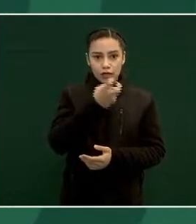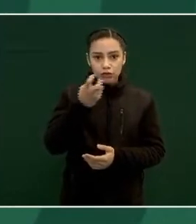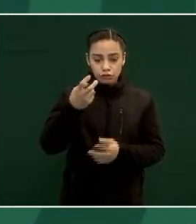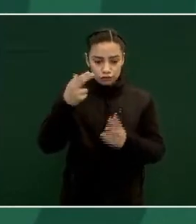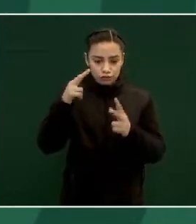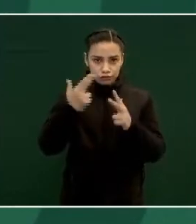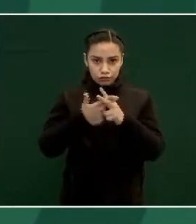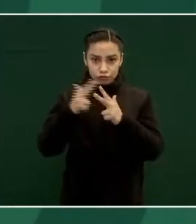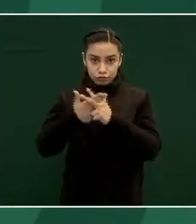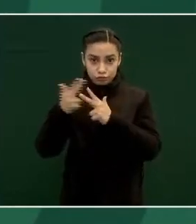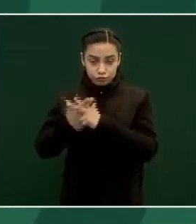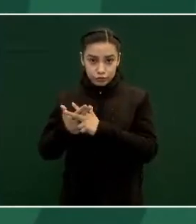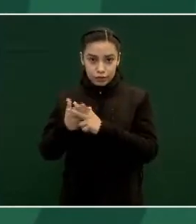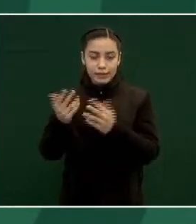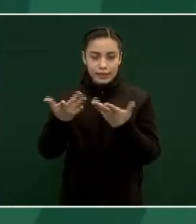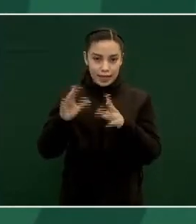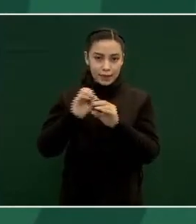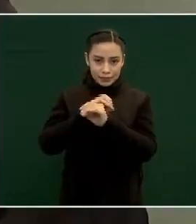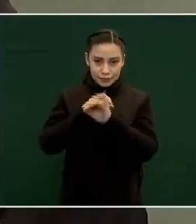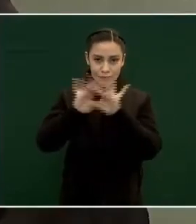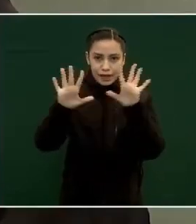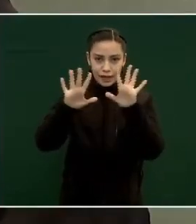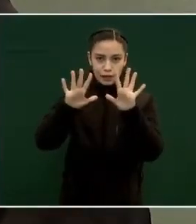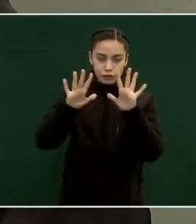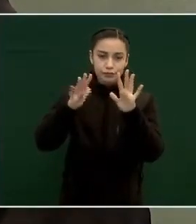han sido aclarados,